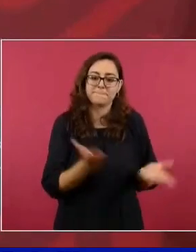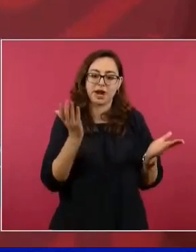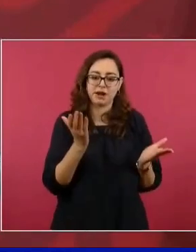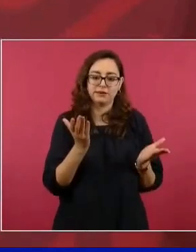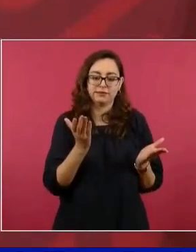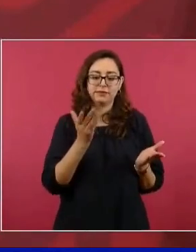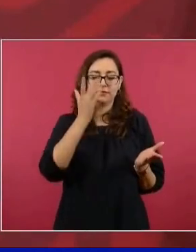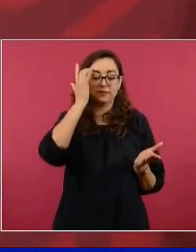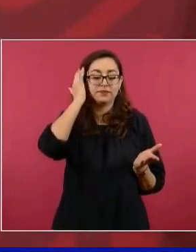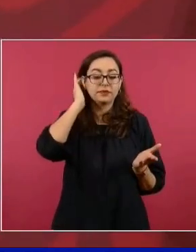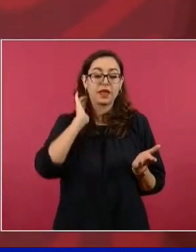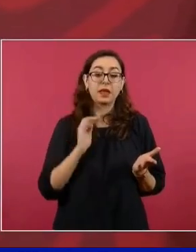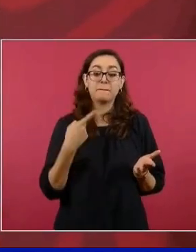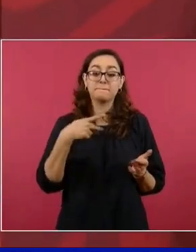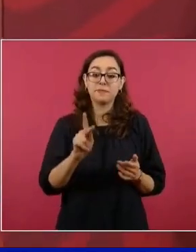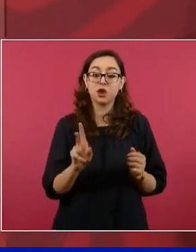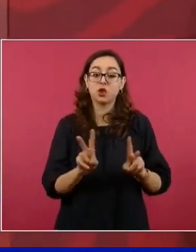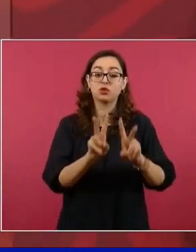Tenemos